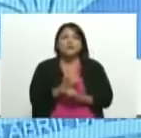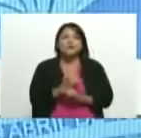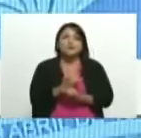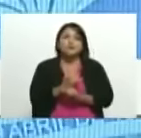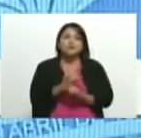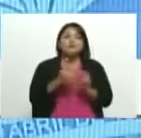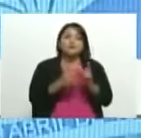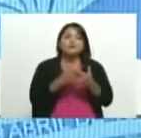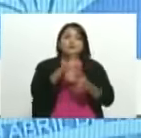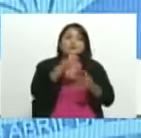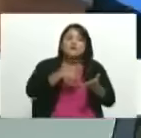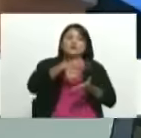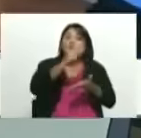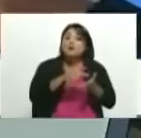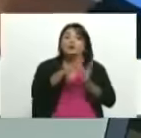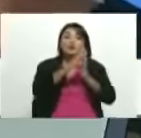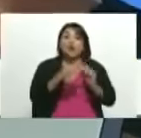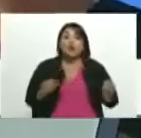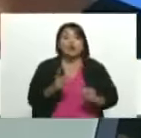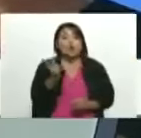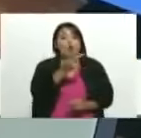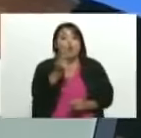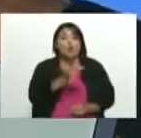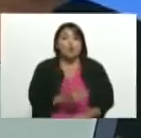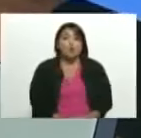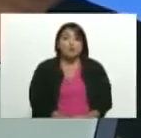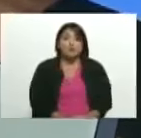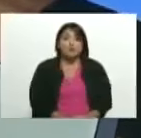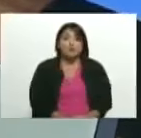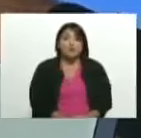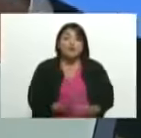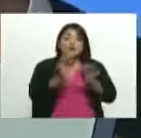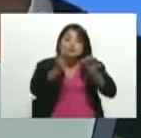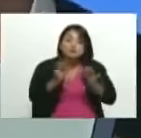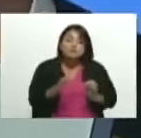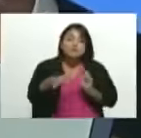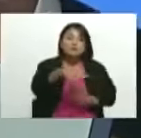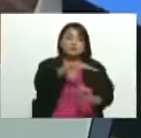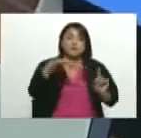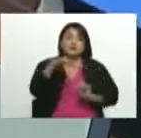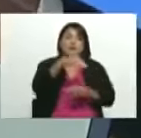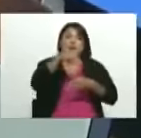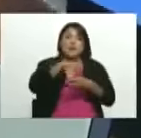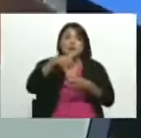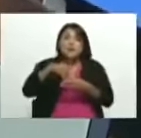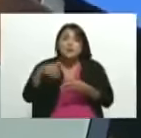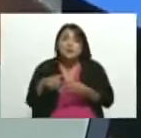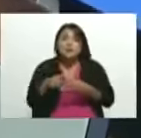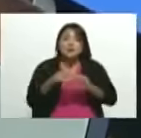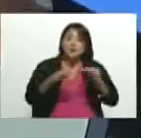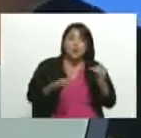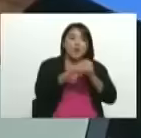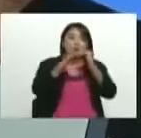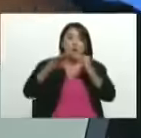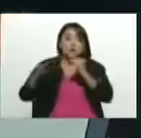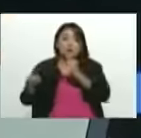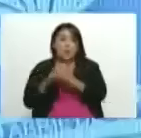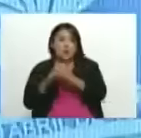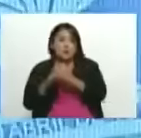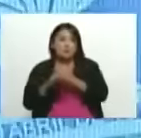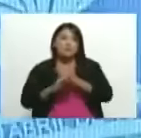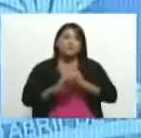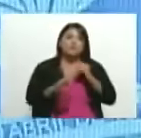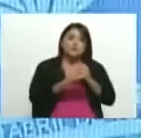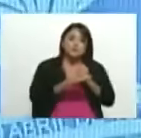Ellos firmaron esto. Las partes procurarán que las condiciones electorales a las que hace referencia este acuerdo sean igualmente aplicables para el resto